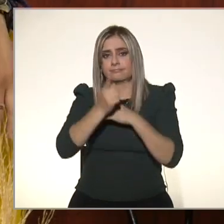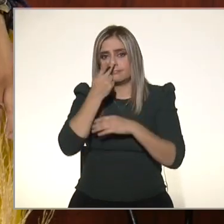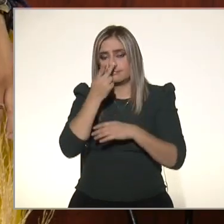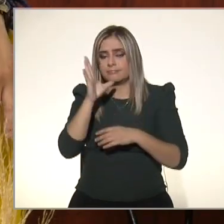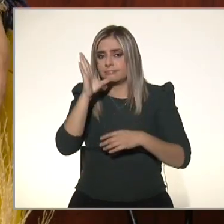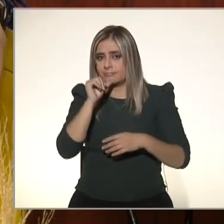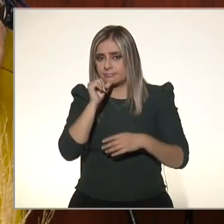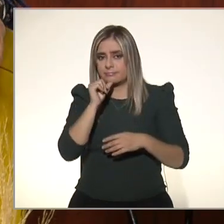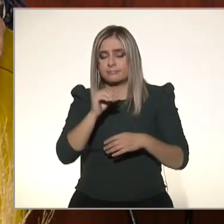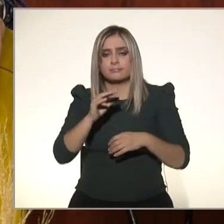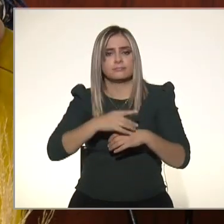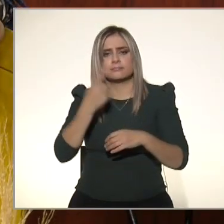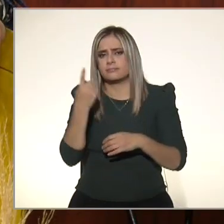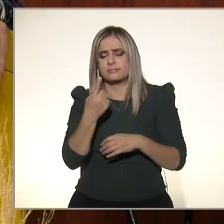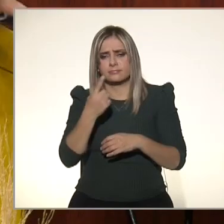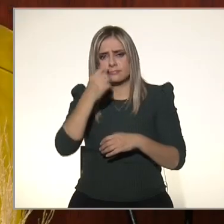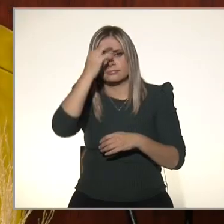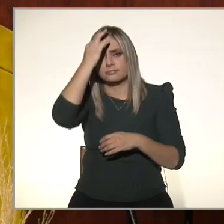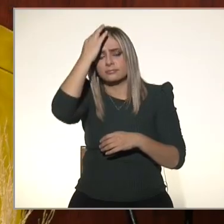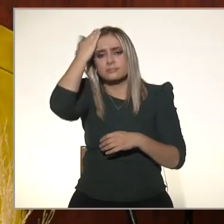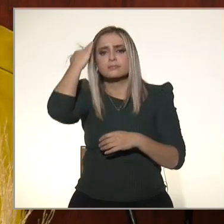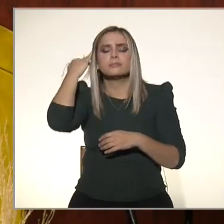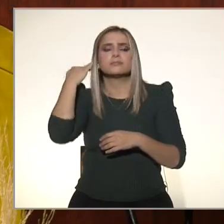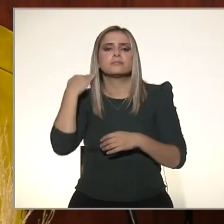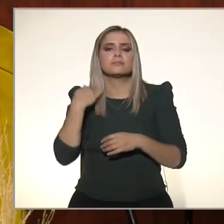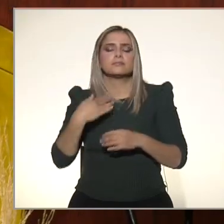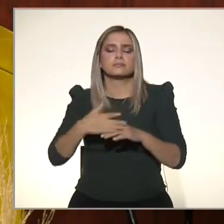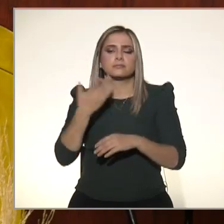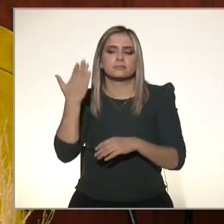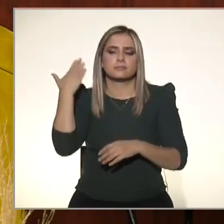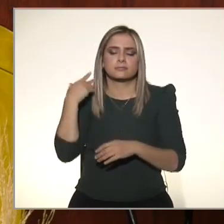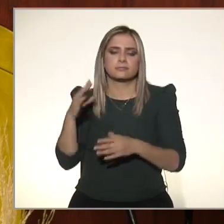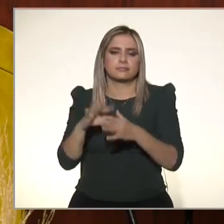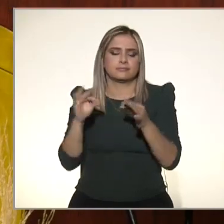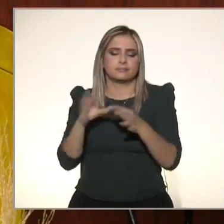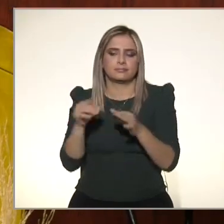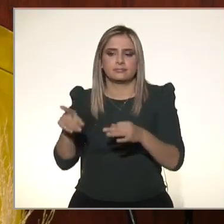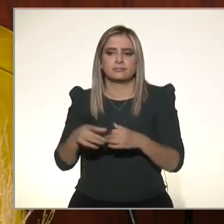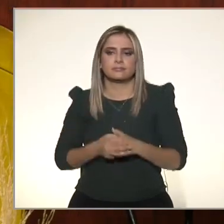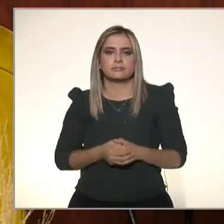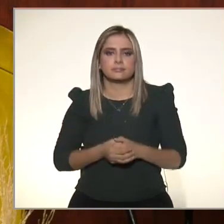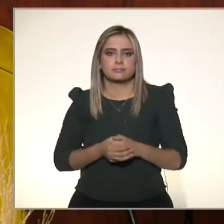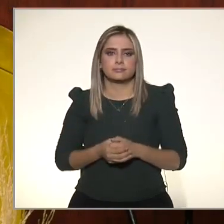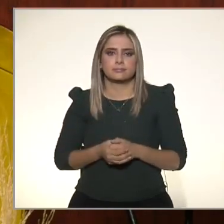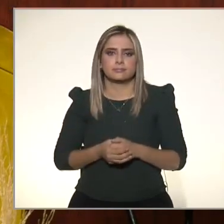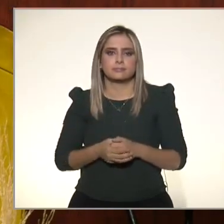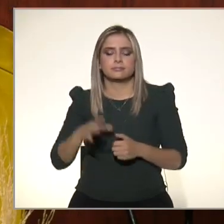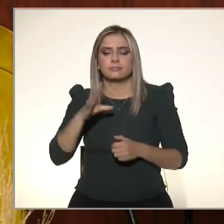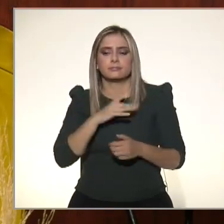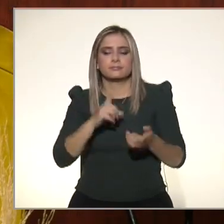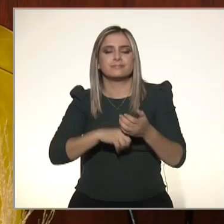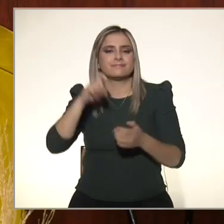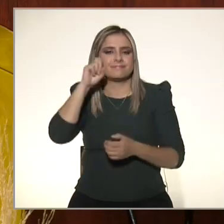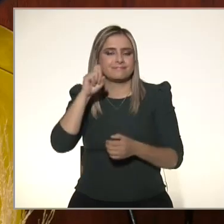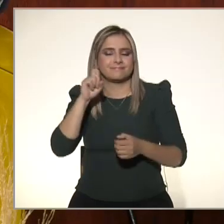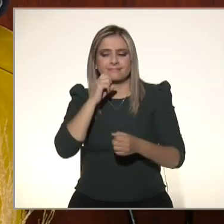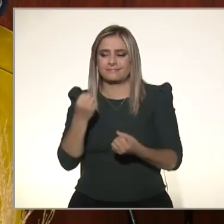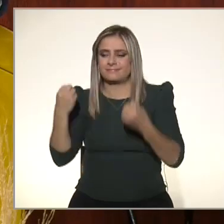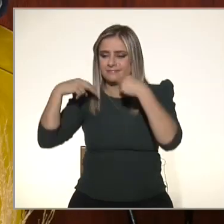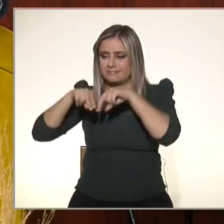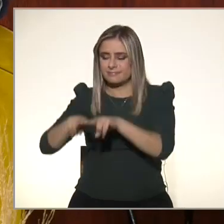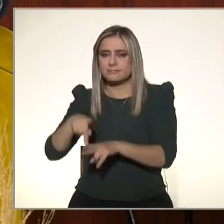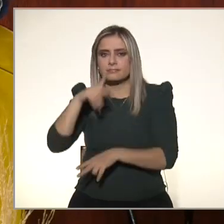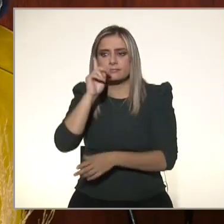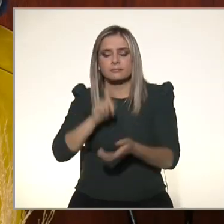sexuales. ¿Por qué? Porque incluso lo comentaban, creo que hace rato, que tienen actividad sexual y no pueden tener